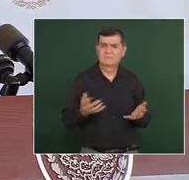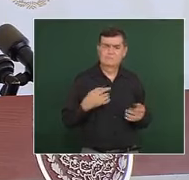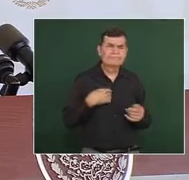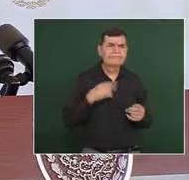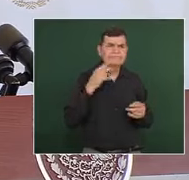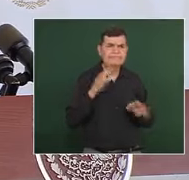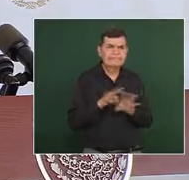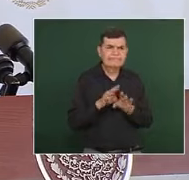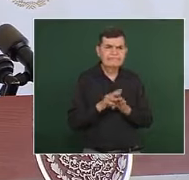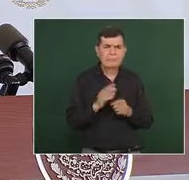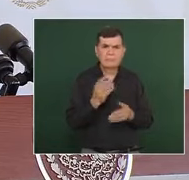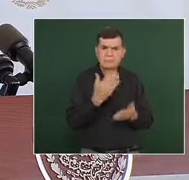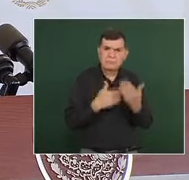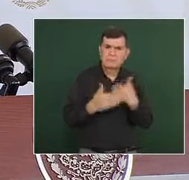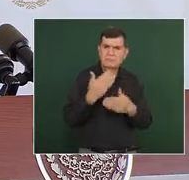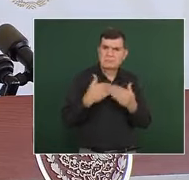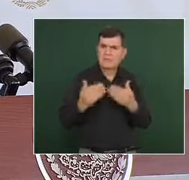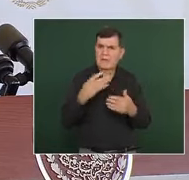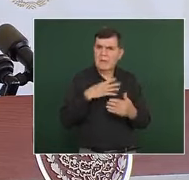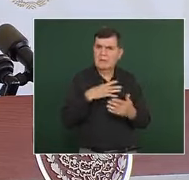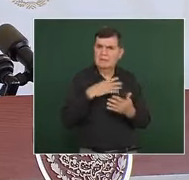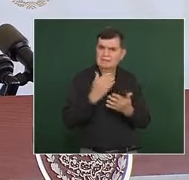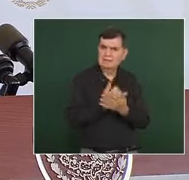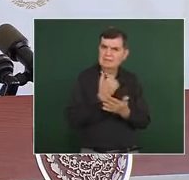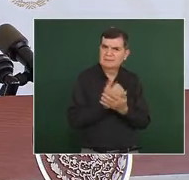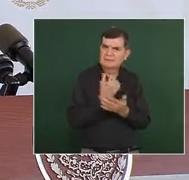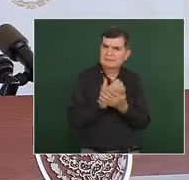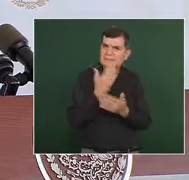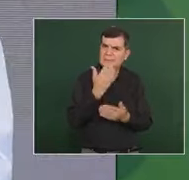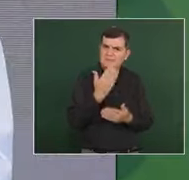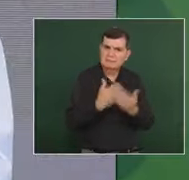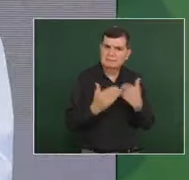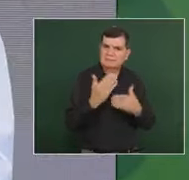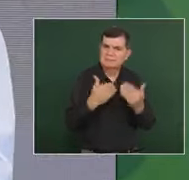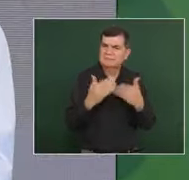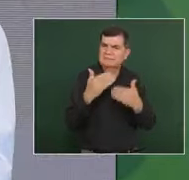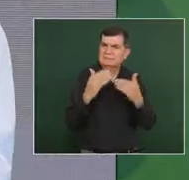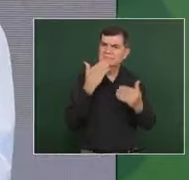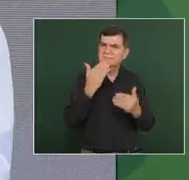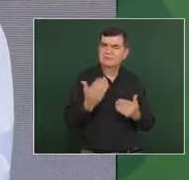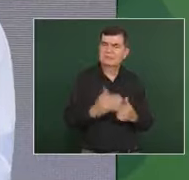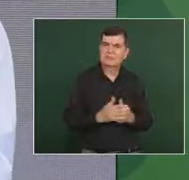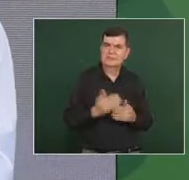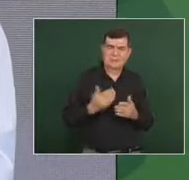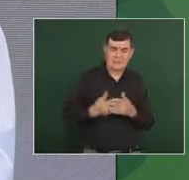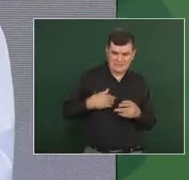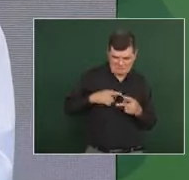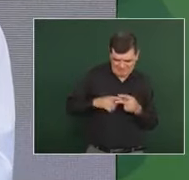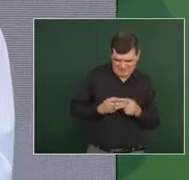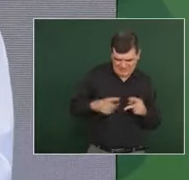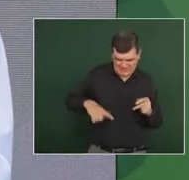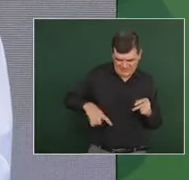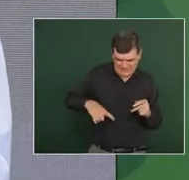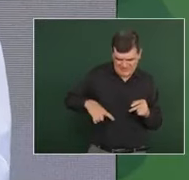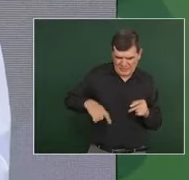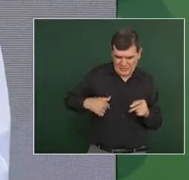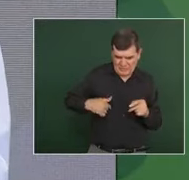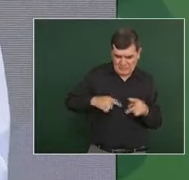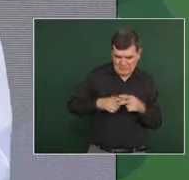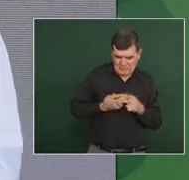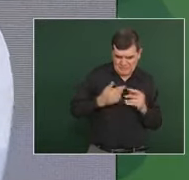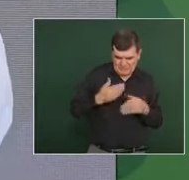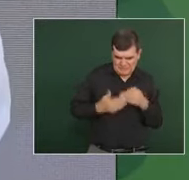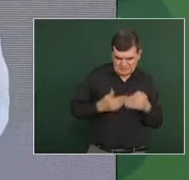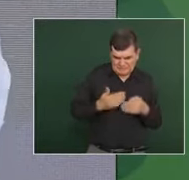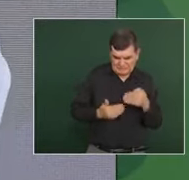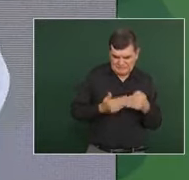viendo los frutos, porque iniciamos desde que llegamos al gobierno